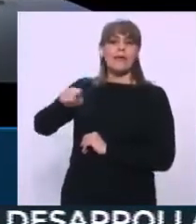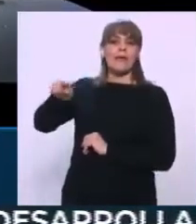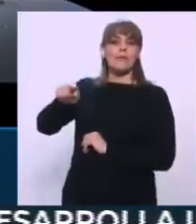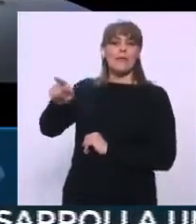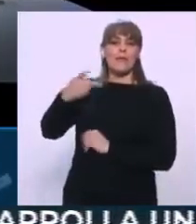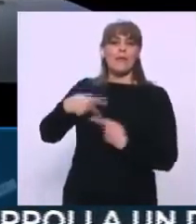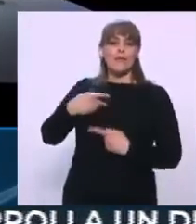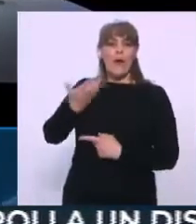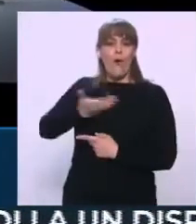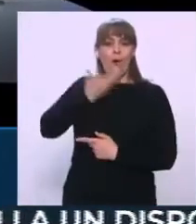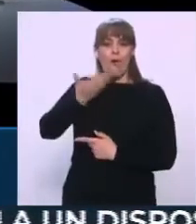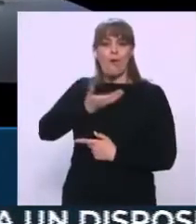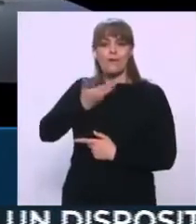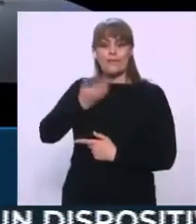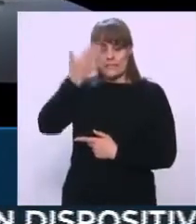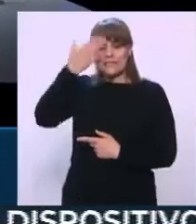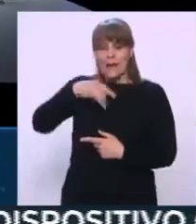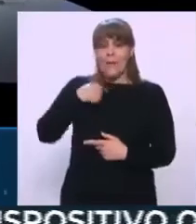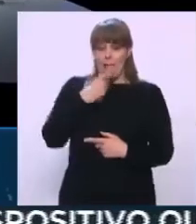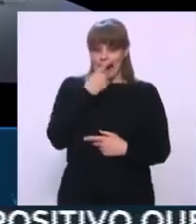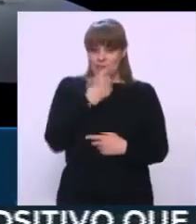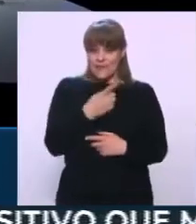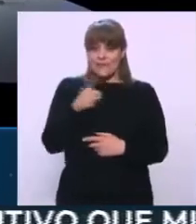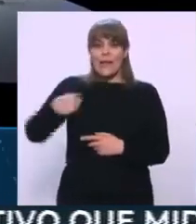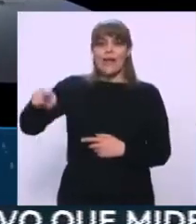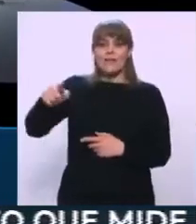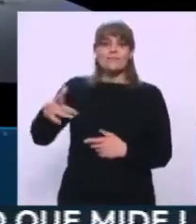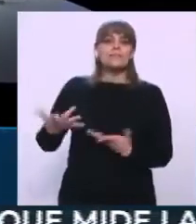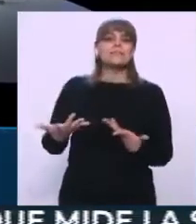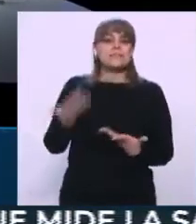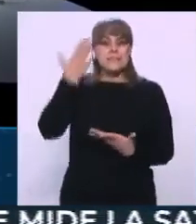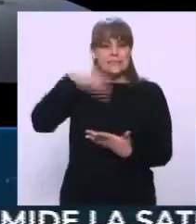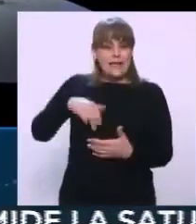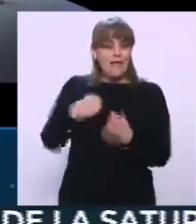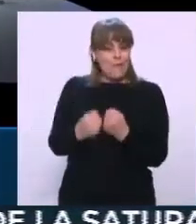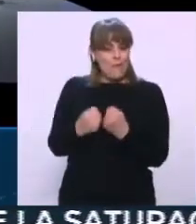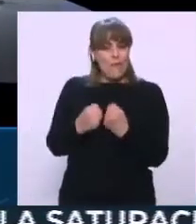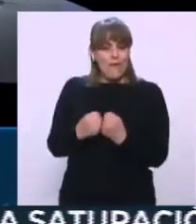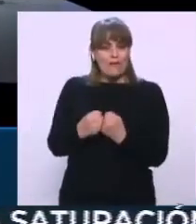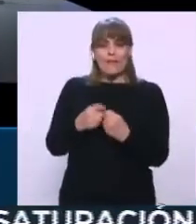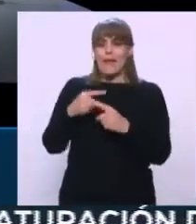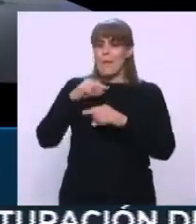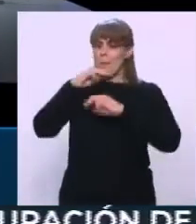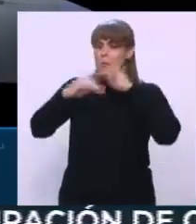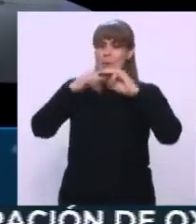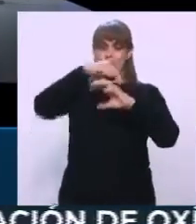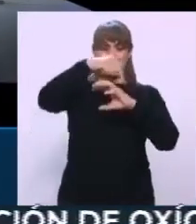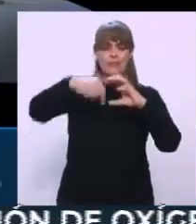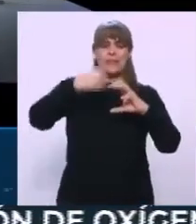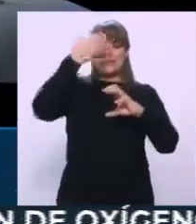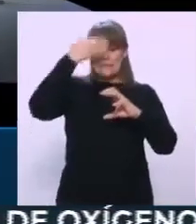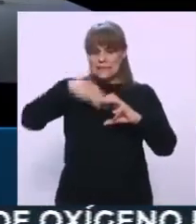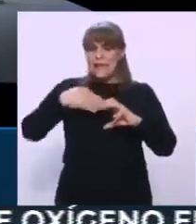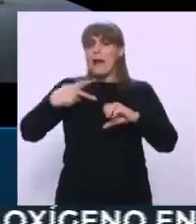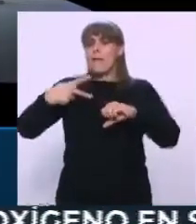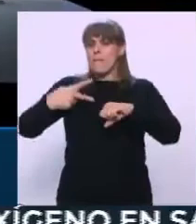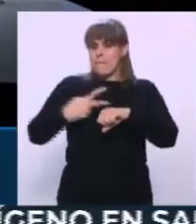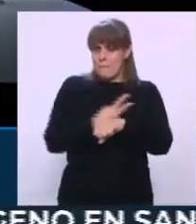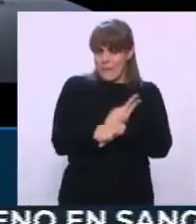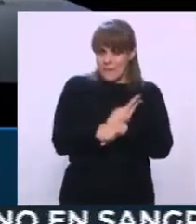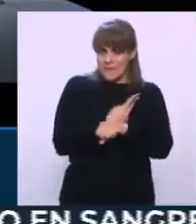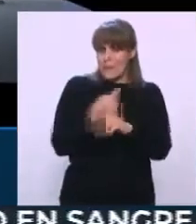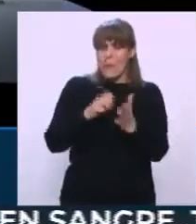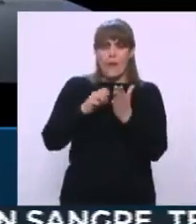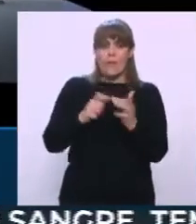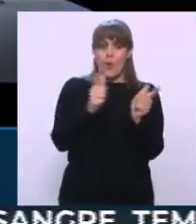bien del peso de sus declaraciones, sabe muy bien de diferentes movimientos en todo el mundo, en los que grupos